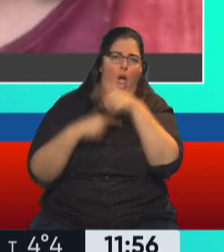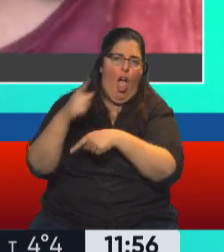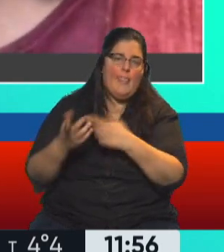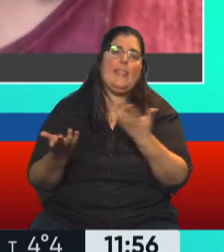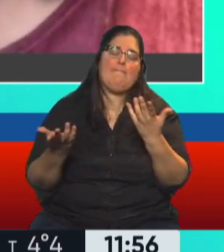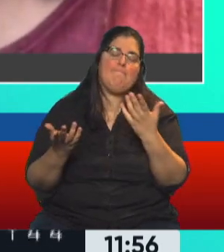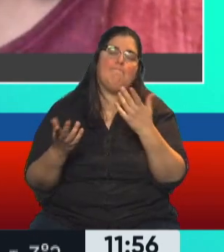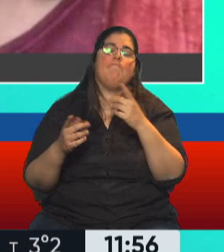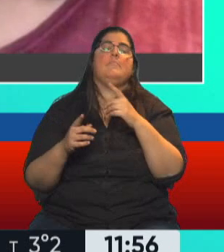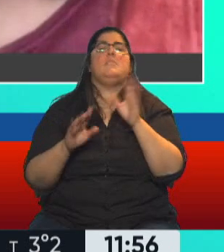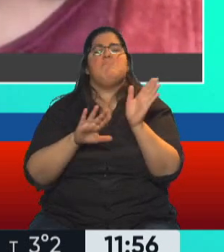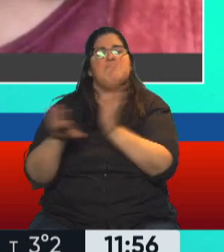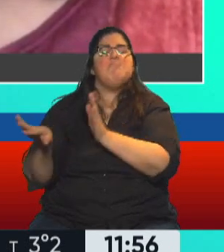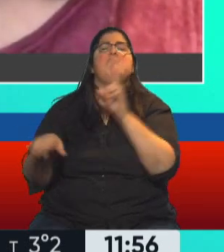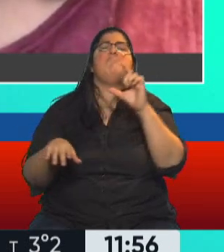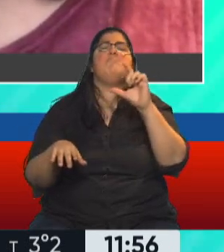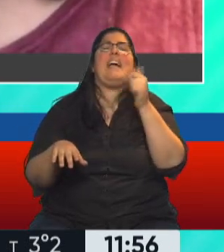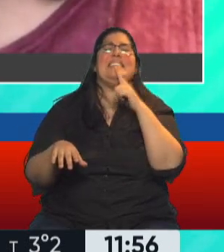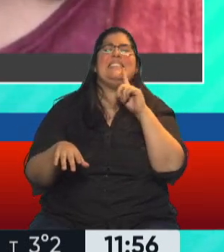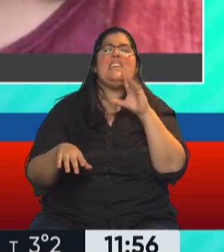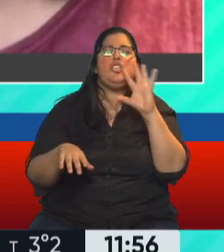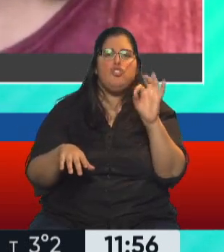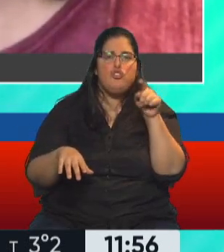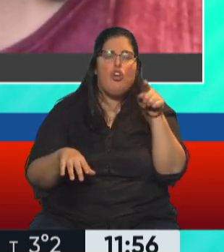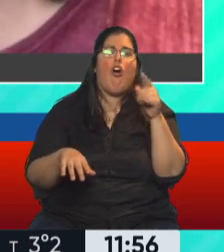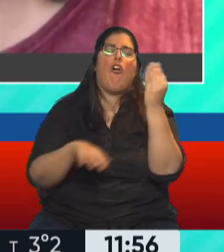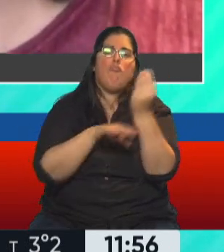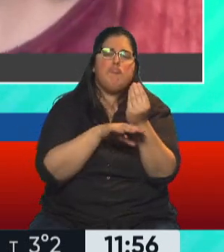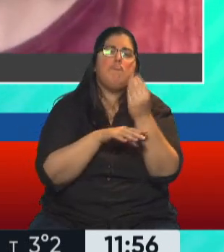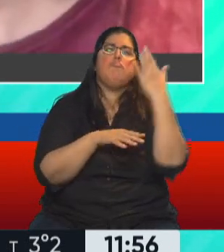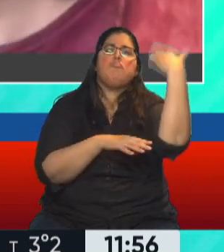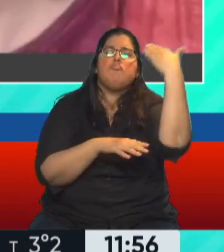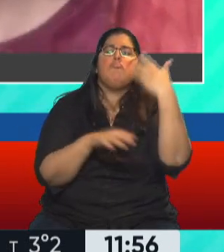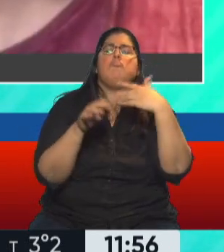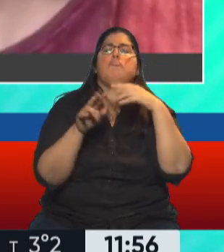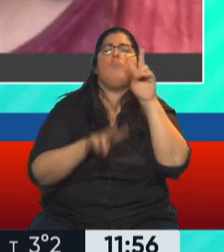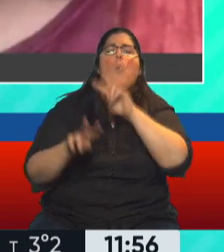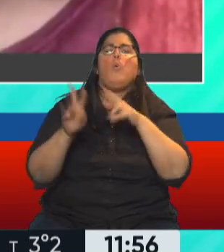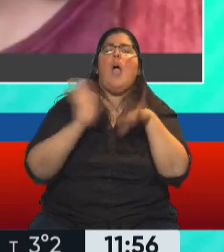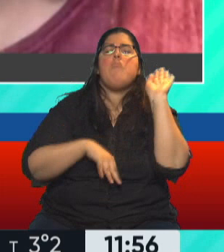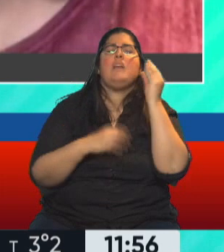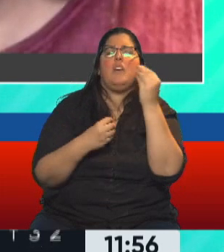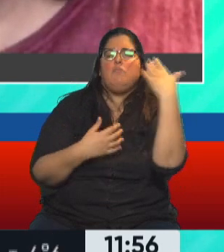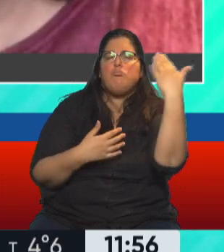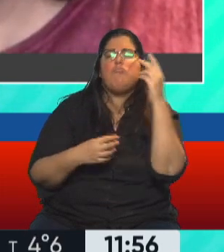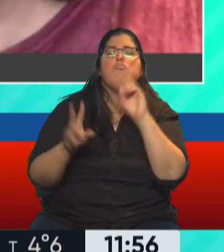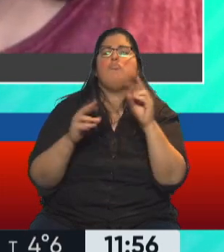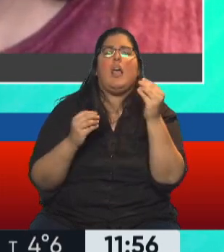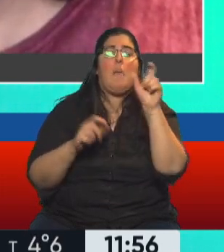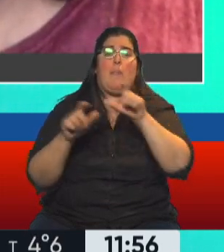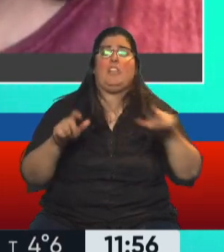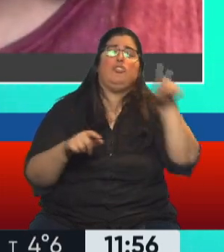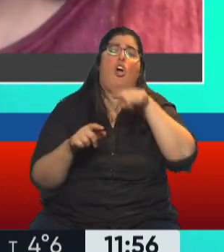discurso bastante, digamos, con una tendencia más bien conciliadora, ¿no? Y poner a un